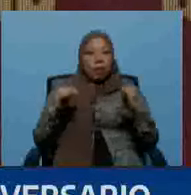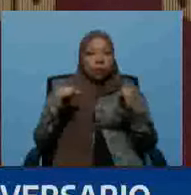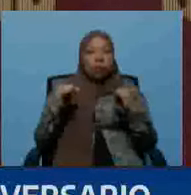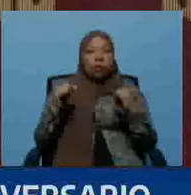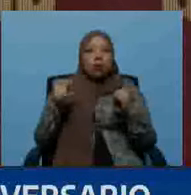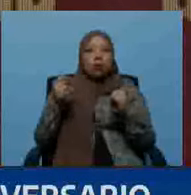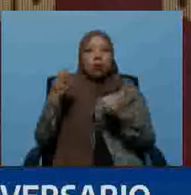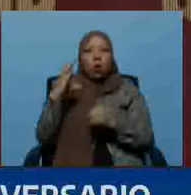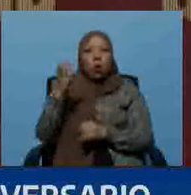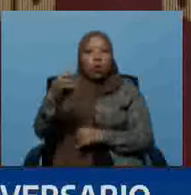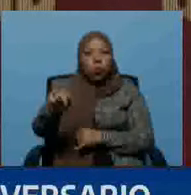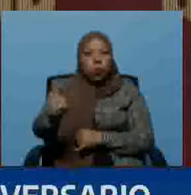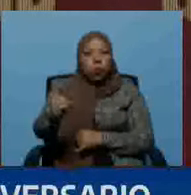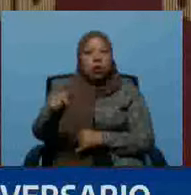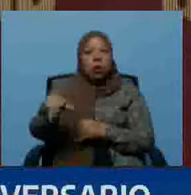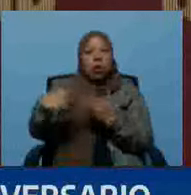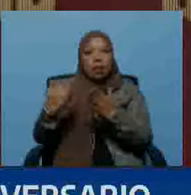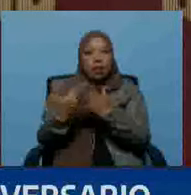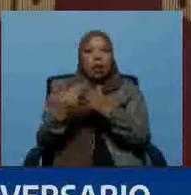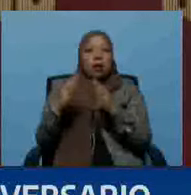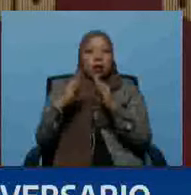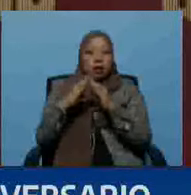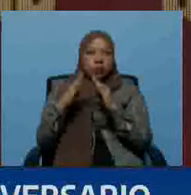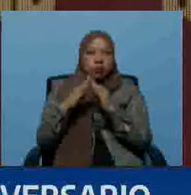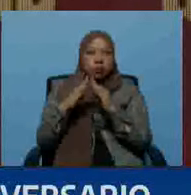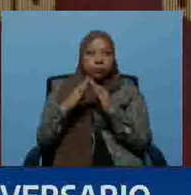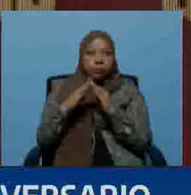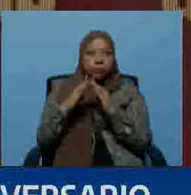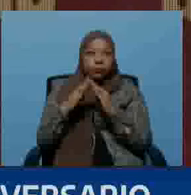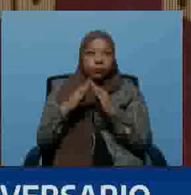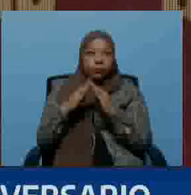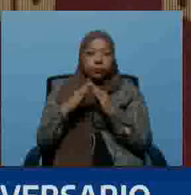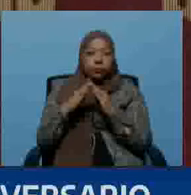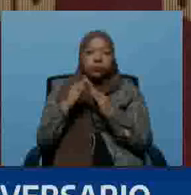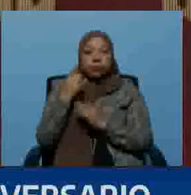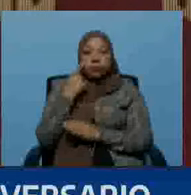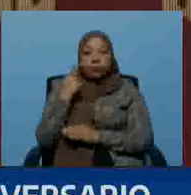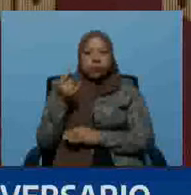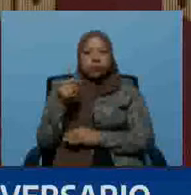por coche y de coche me iba para la casa. Y